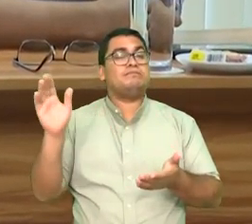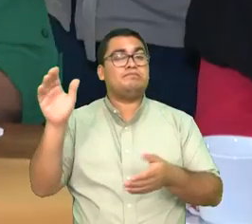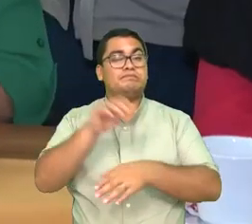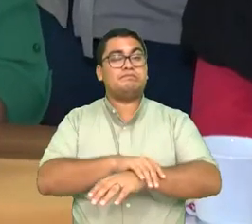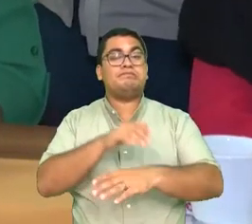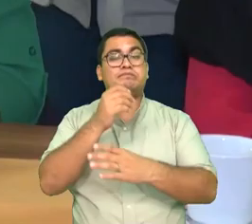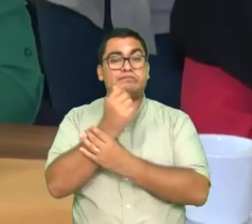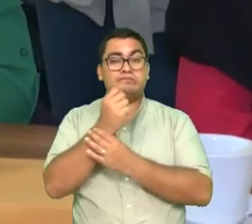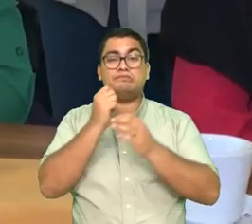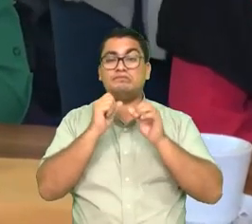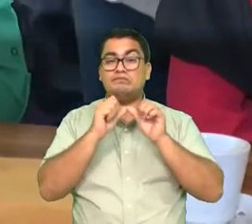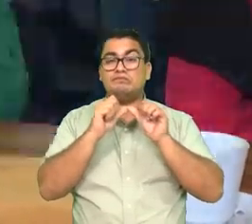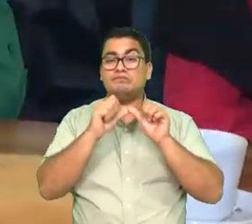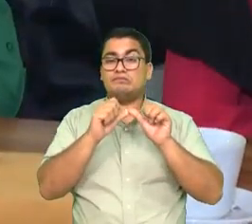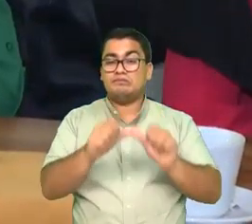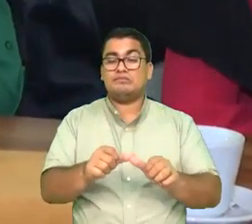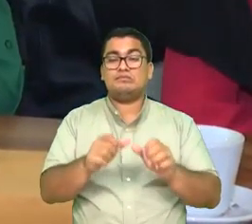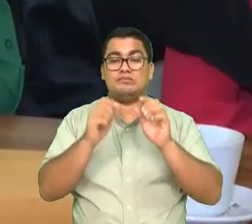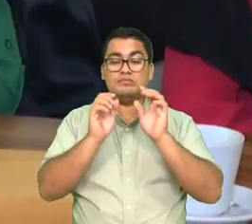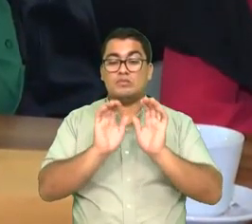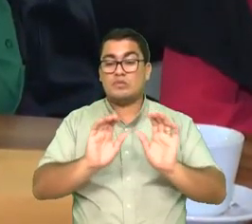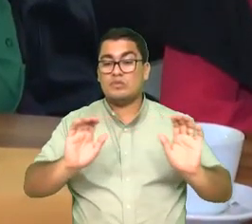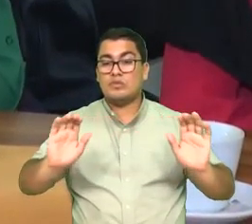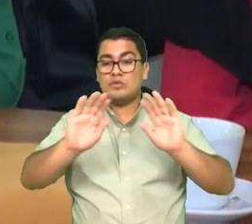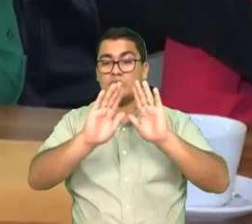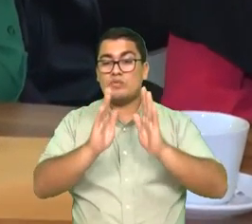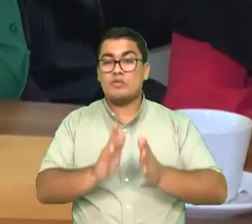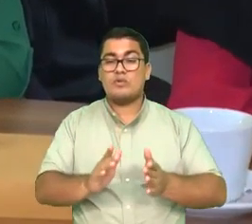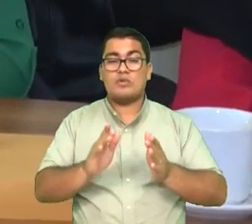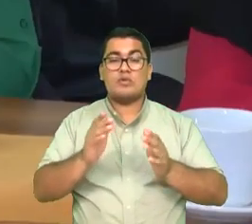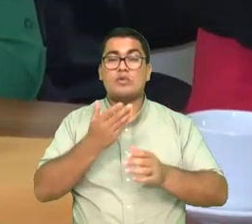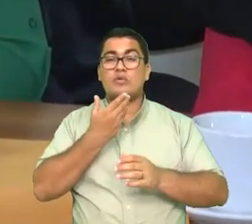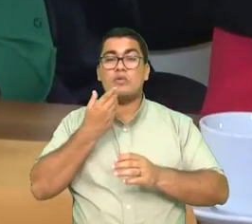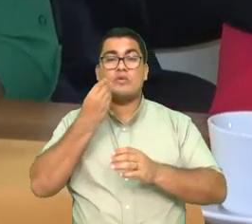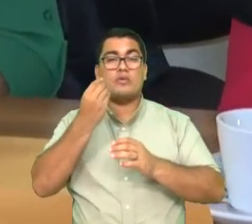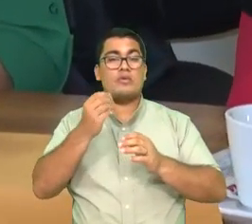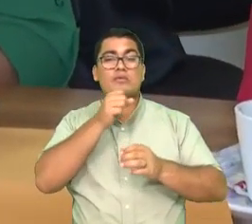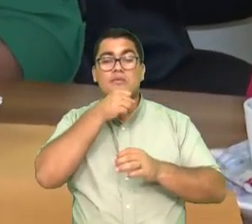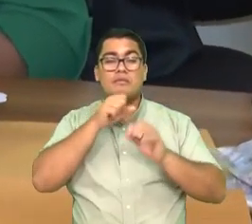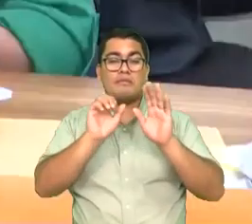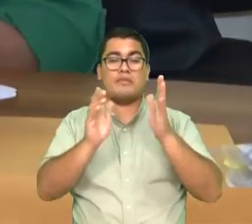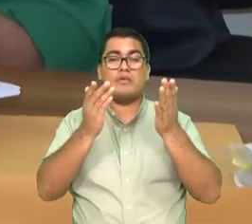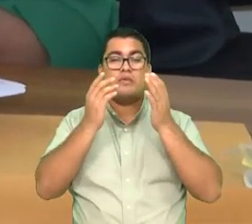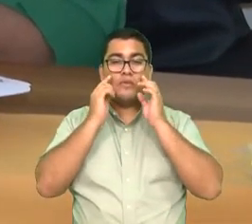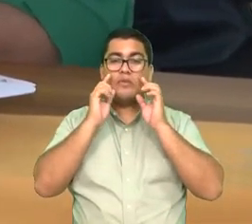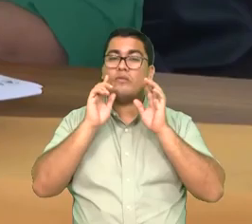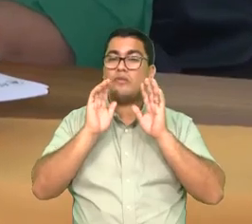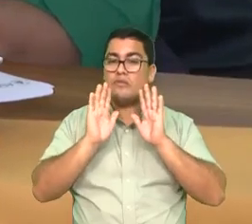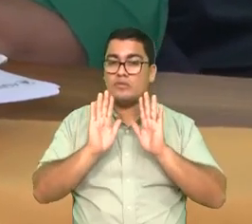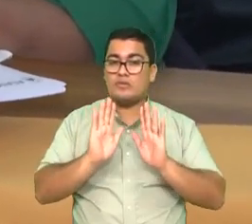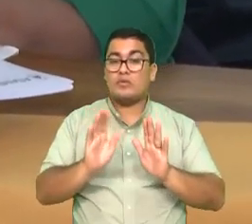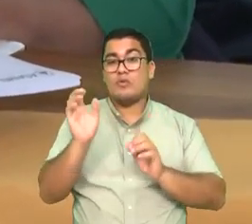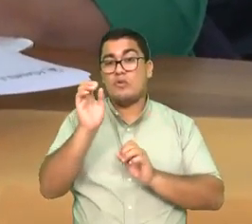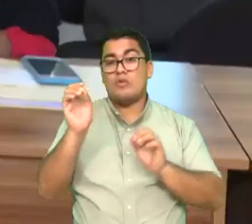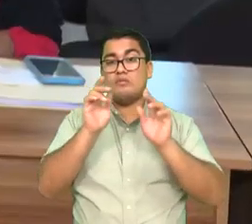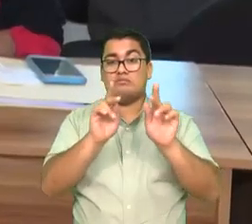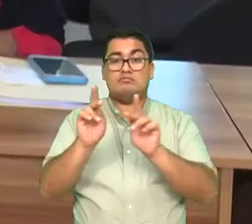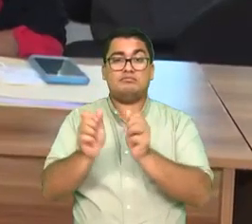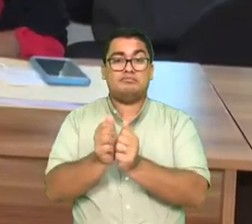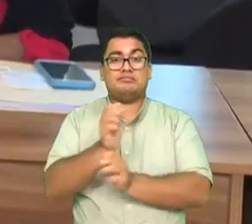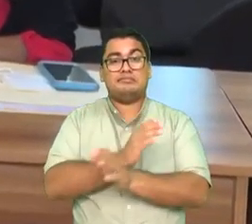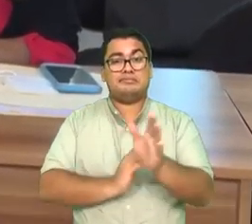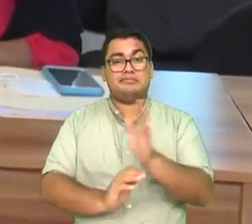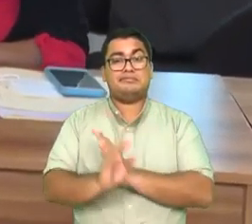son cometidos contra mujeres, niños, jóvenes, adolescentes y personas de la tercera edad o personas con discapacidad.